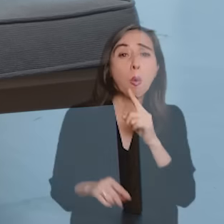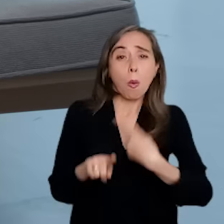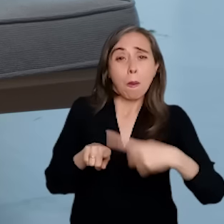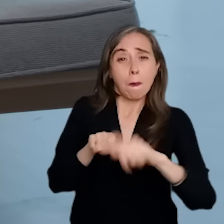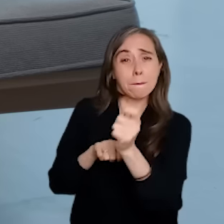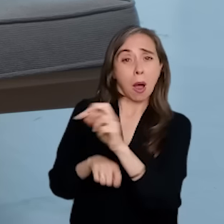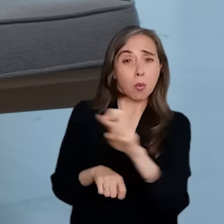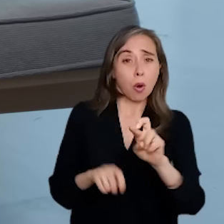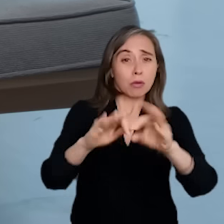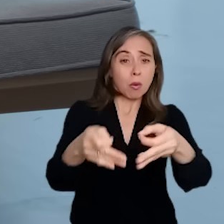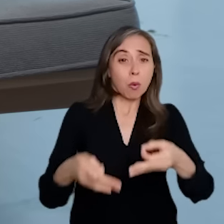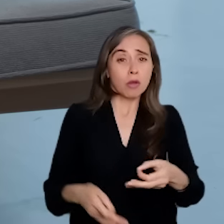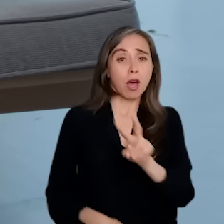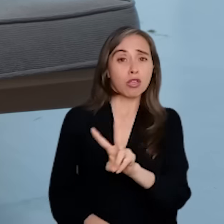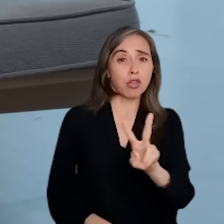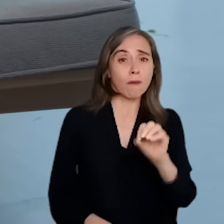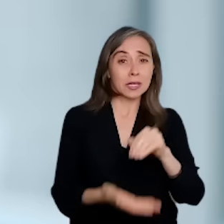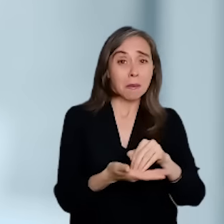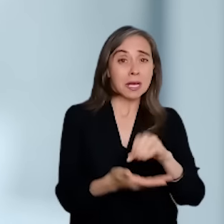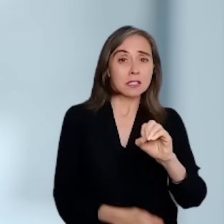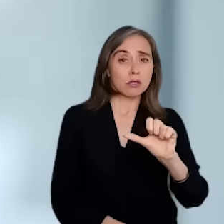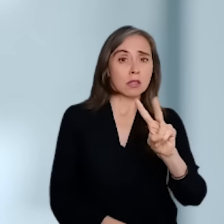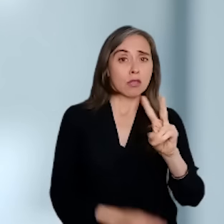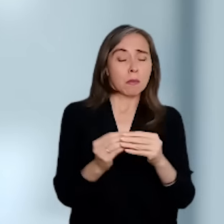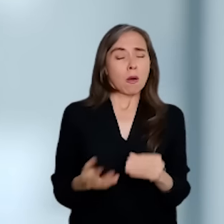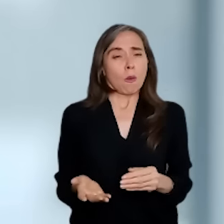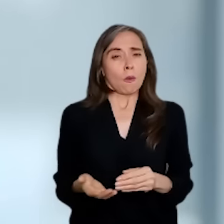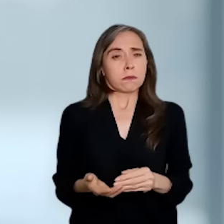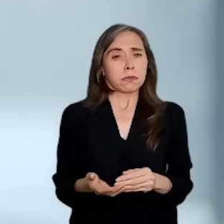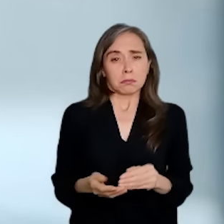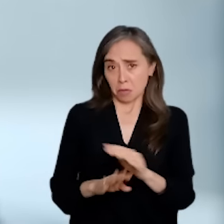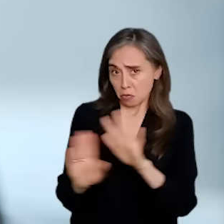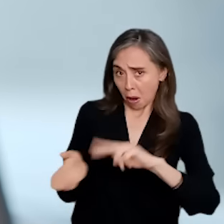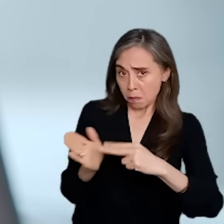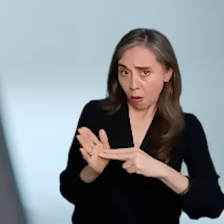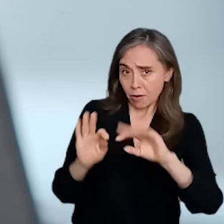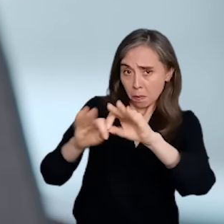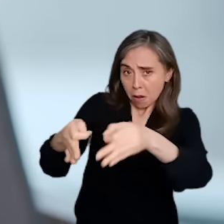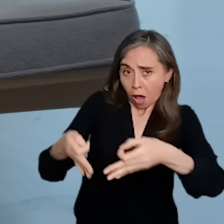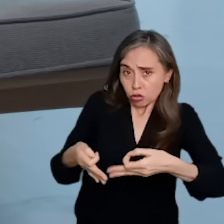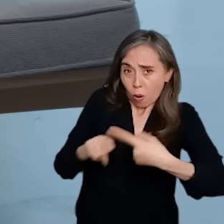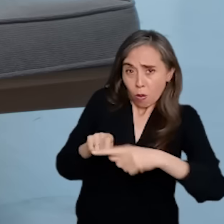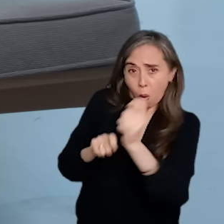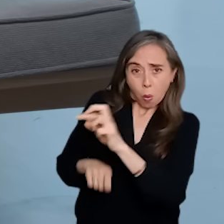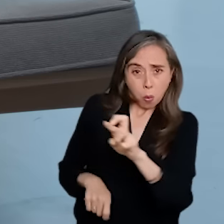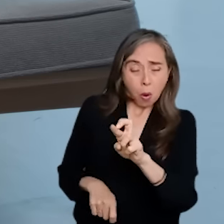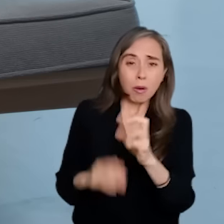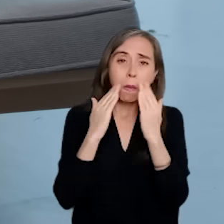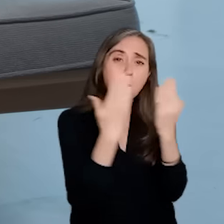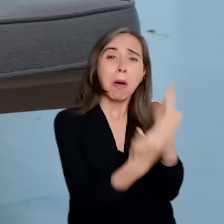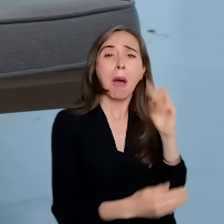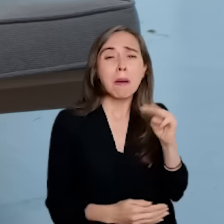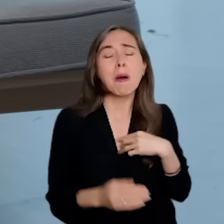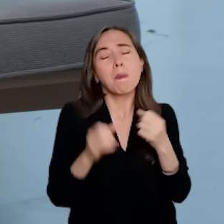Tendría un costo final de 220.062 pesos. Ya. ¿No tendrías problemas con el valor total? No, por ella